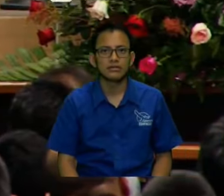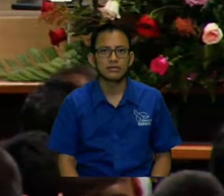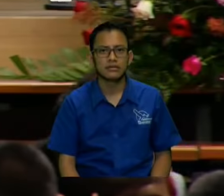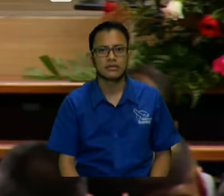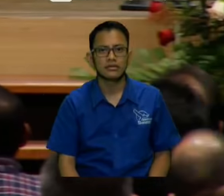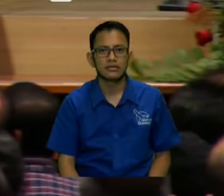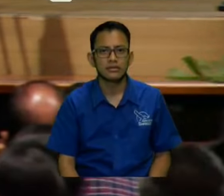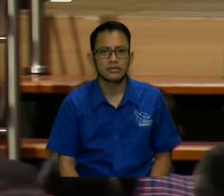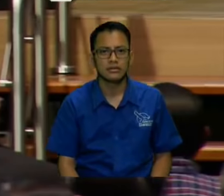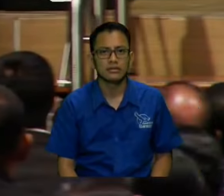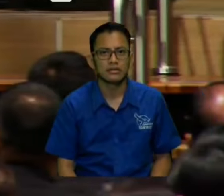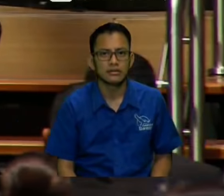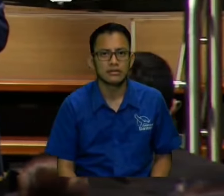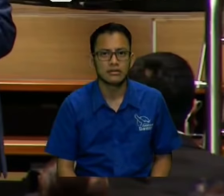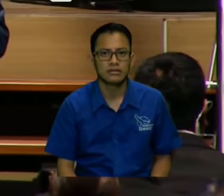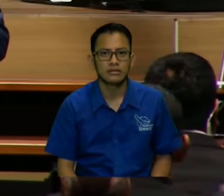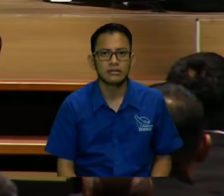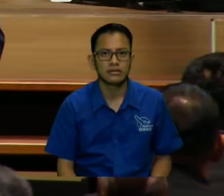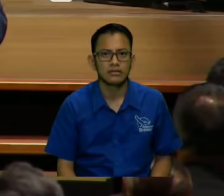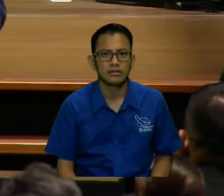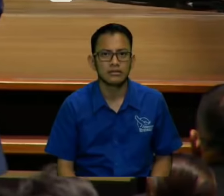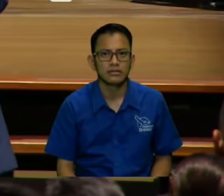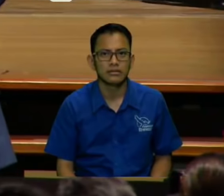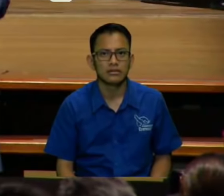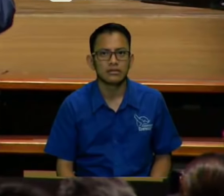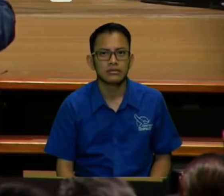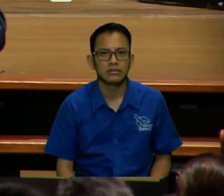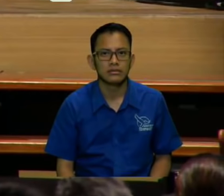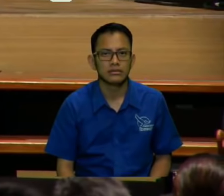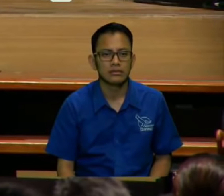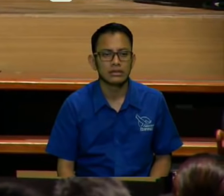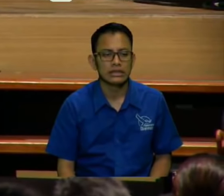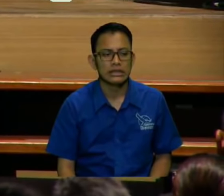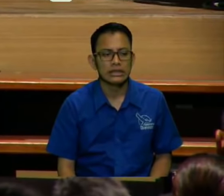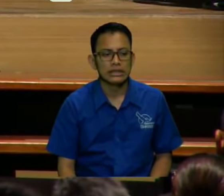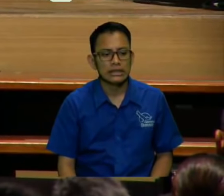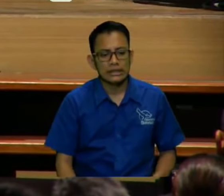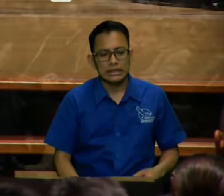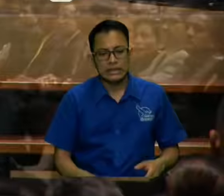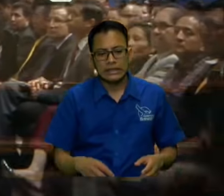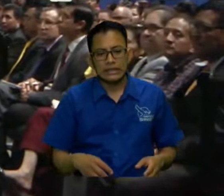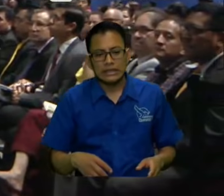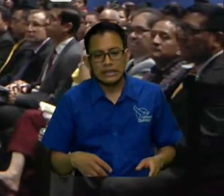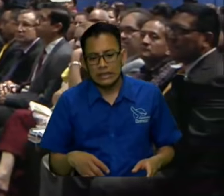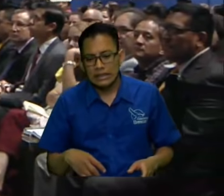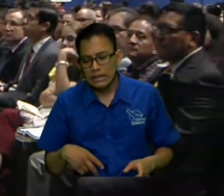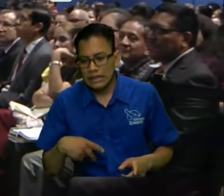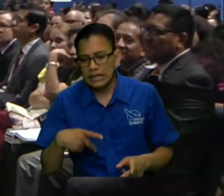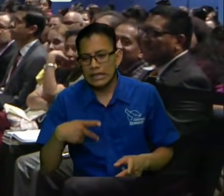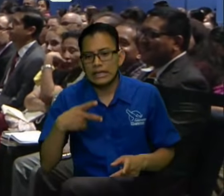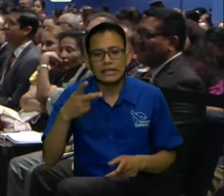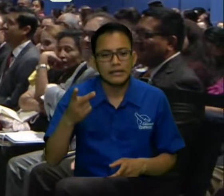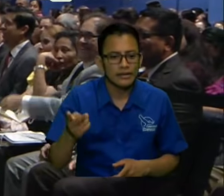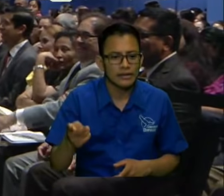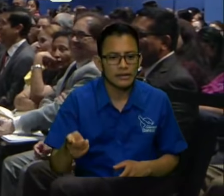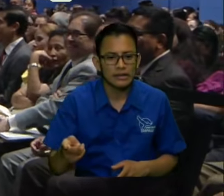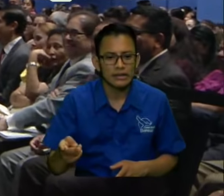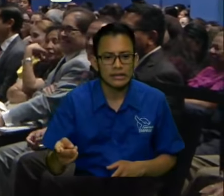y una compañía farmacéutica va a lanzar al mercado un nuevo producto, pastillas de cristomicina,